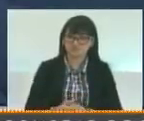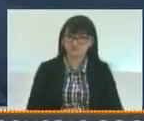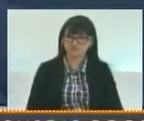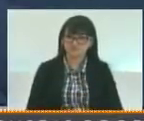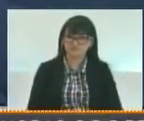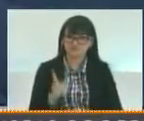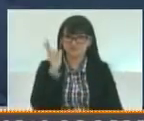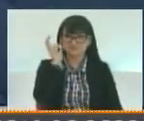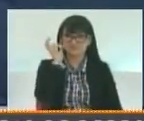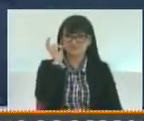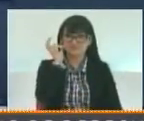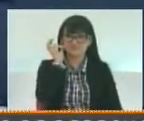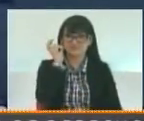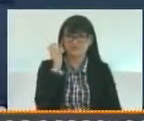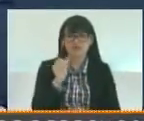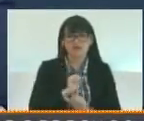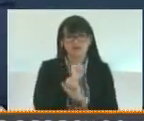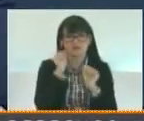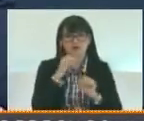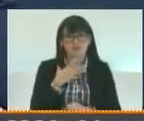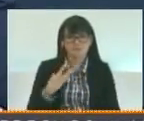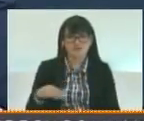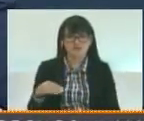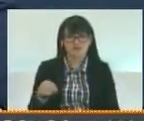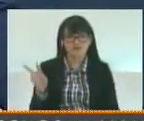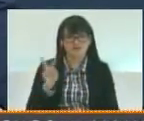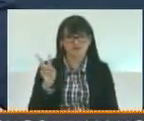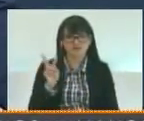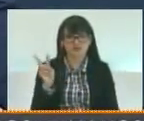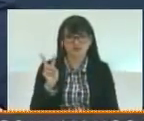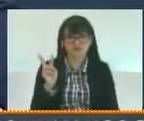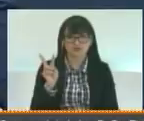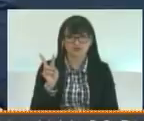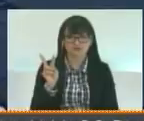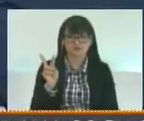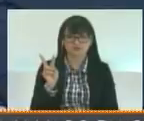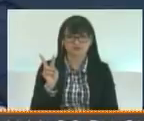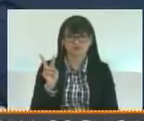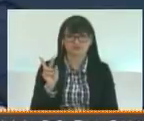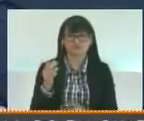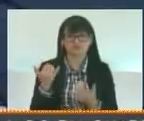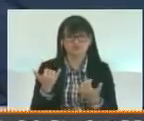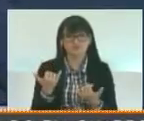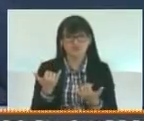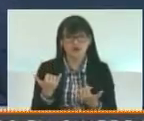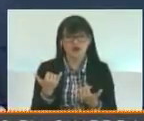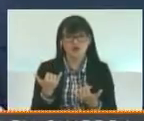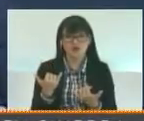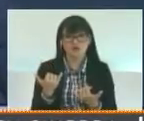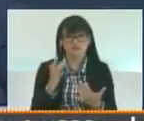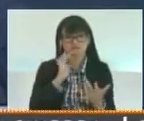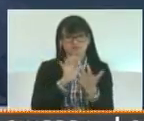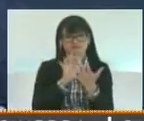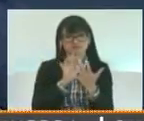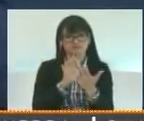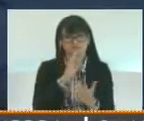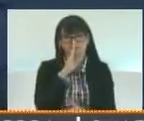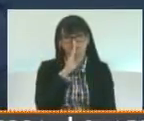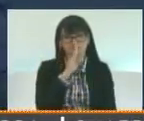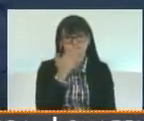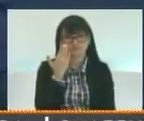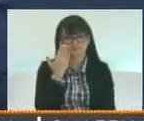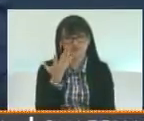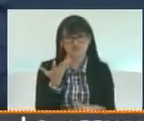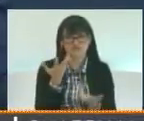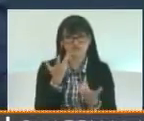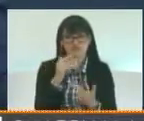Escuchamos entonces declaraciones más temprano del presidente de la República, Nicolás Maduro Moros. Ahora hacemos de inmediato un contacto con nuestra compañera Javier